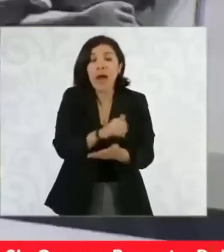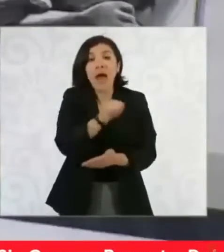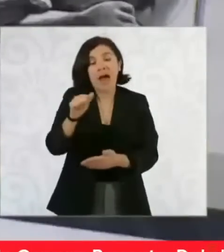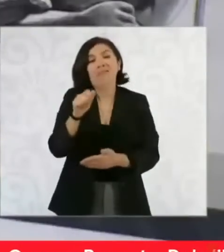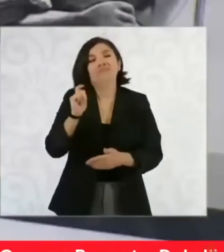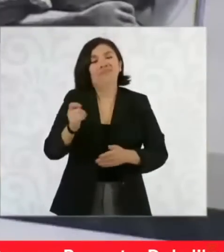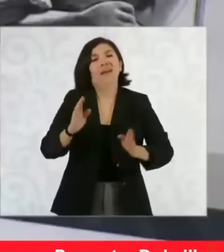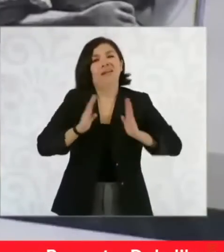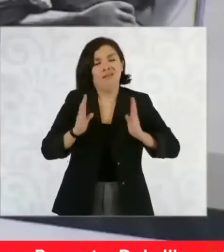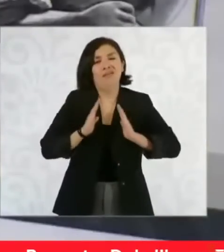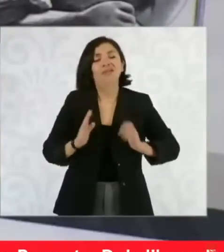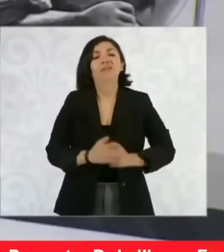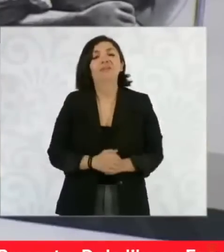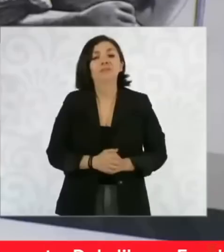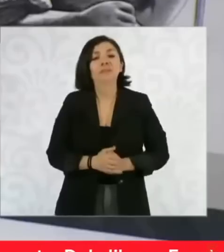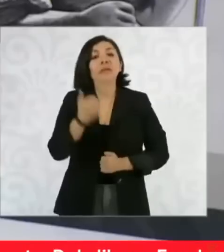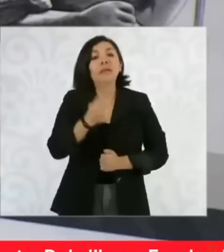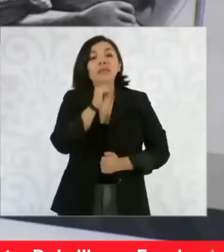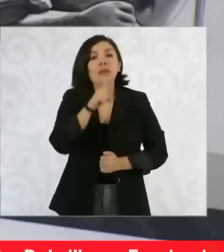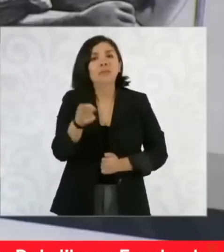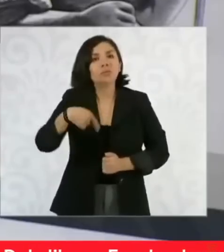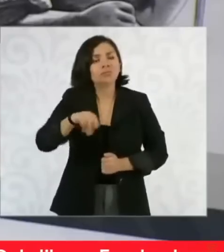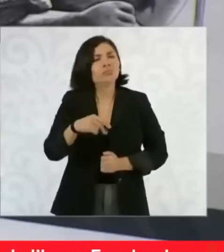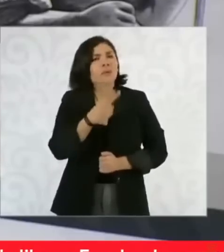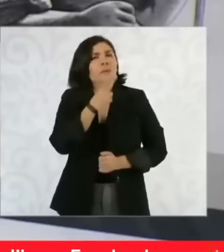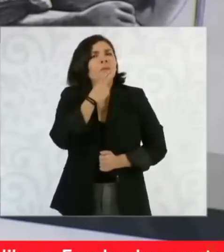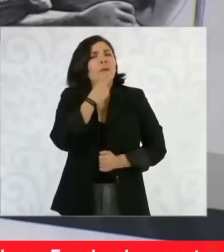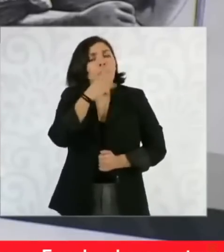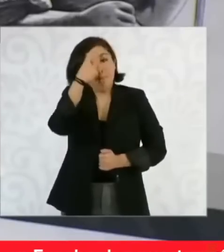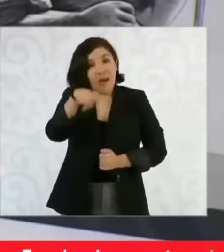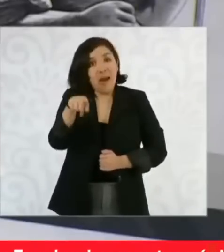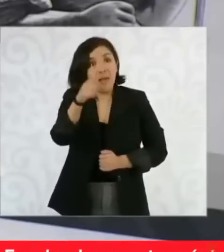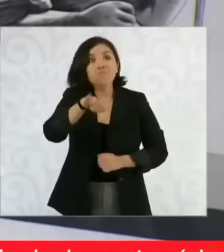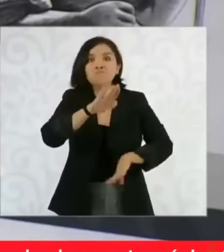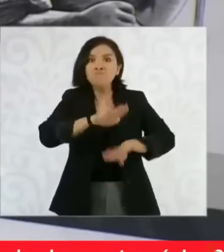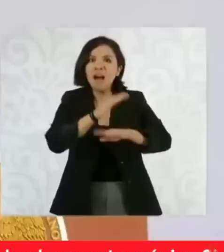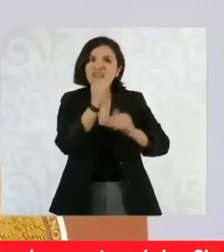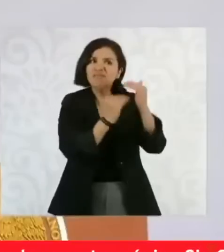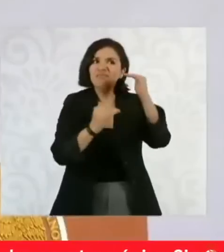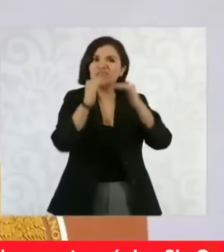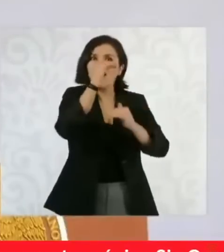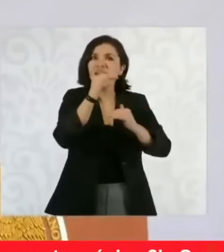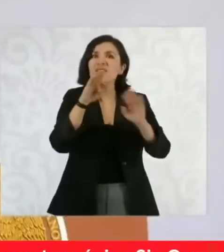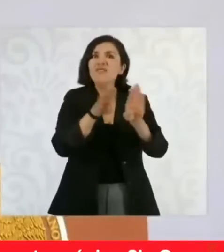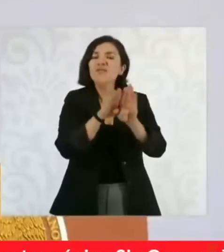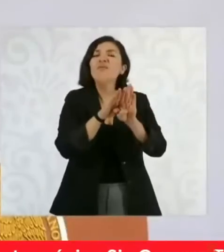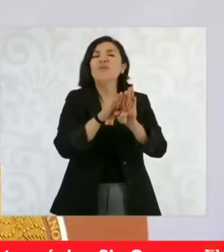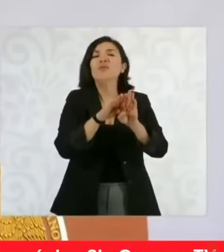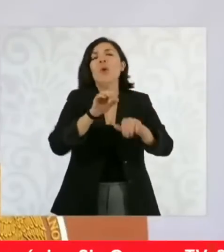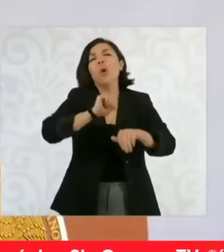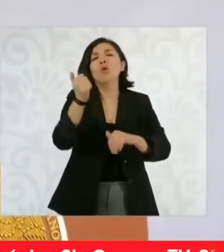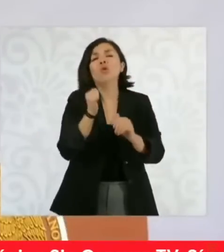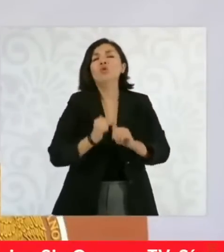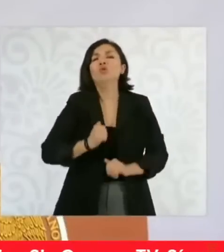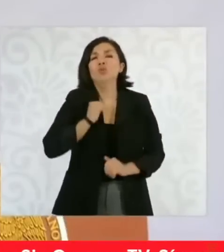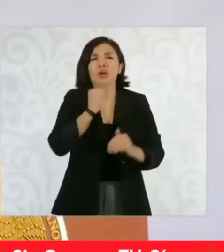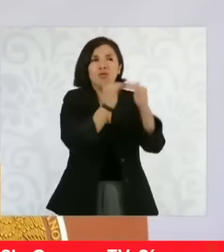Fuerzas Armadas, y la entrega de quienes alcanzan el ascenso al grado inmediato